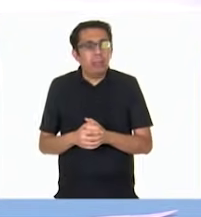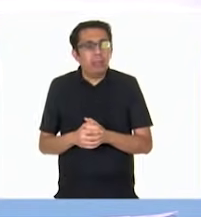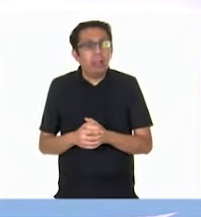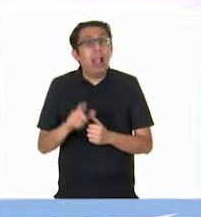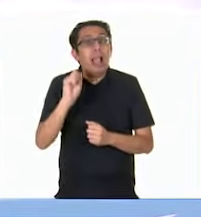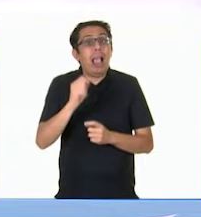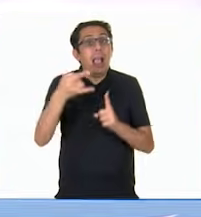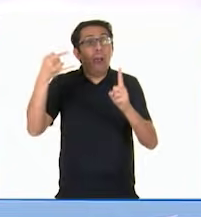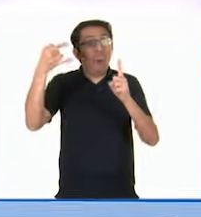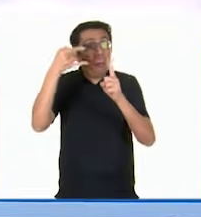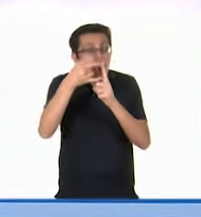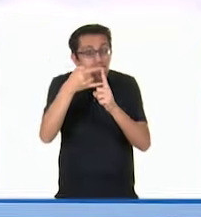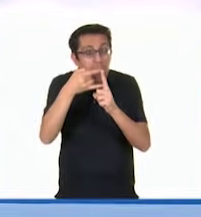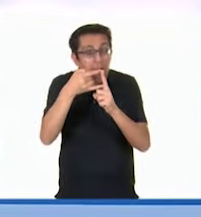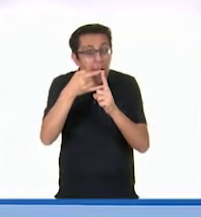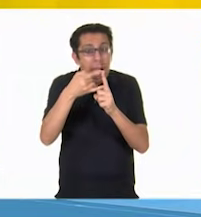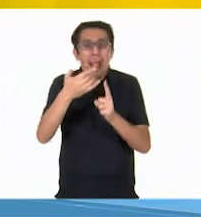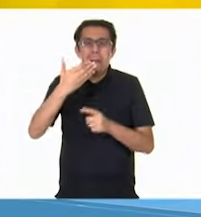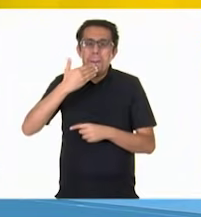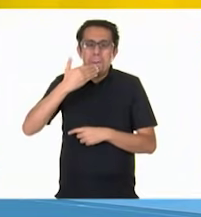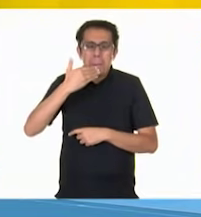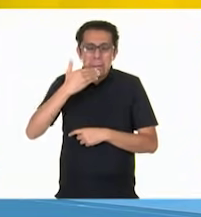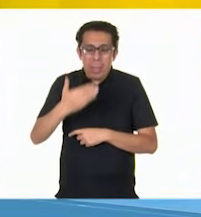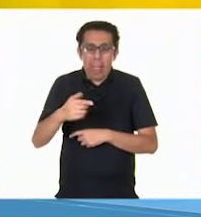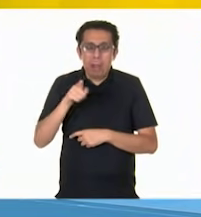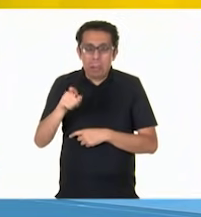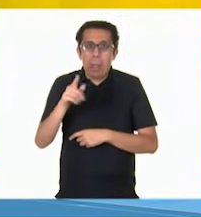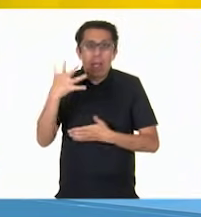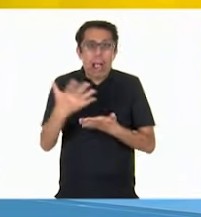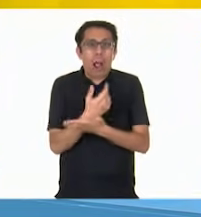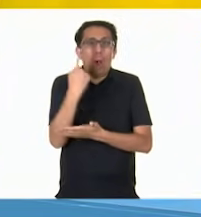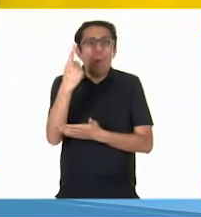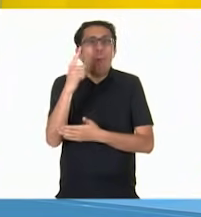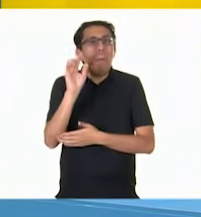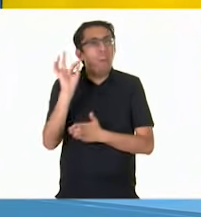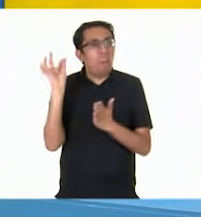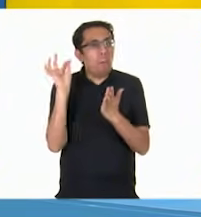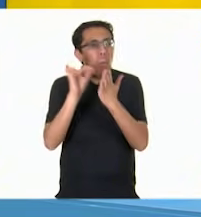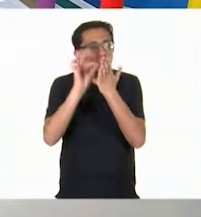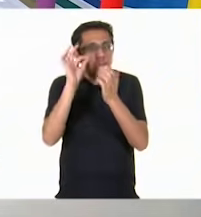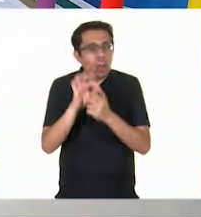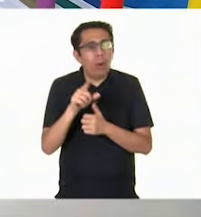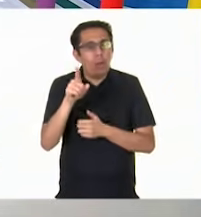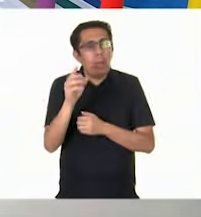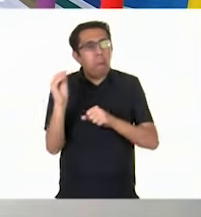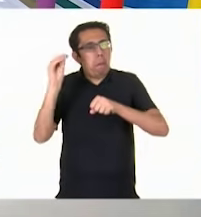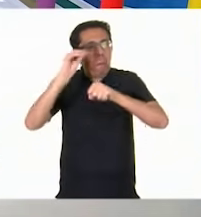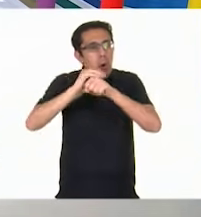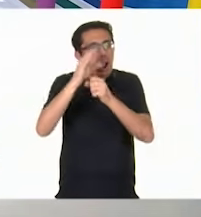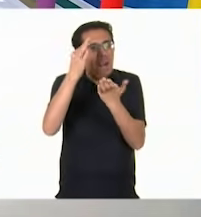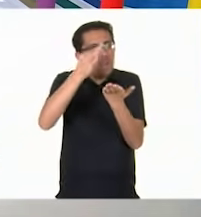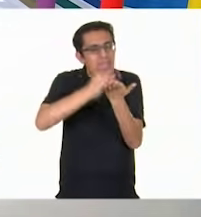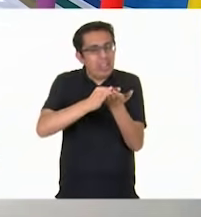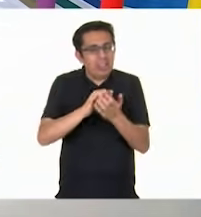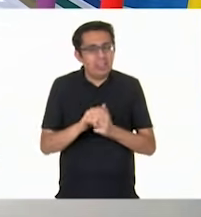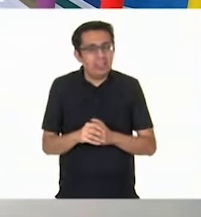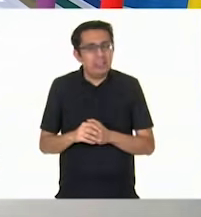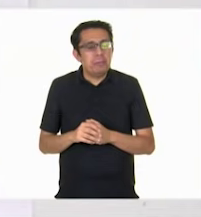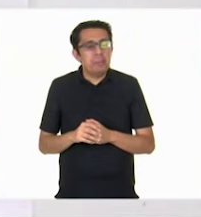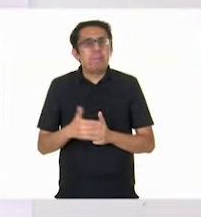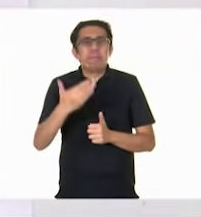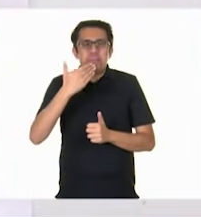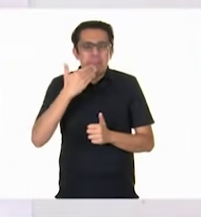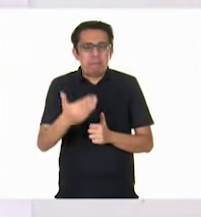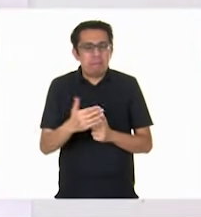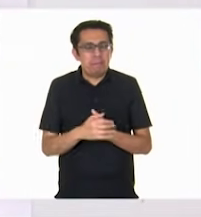cuadrado. ¡Excelente! Punto para ustedes. Coloquen su ficha. Y pues está. Muy